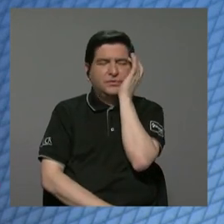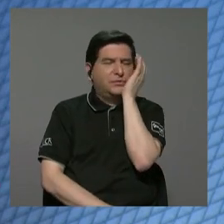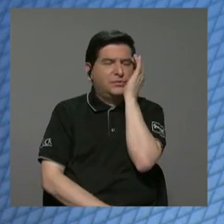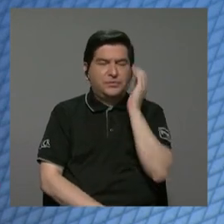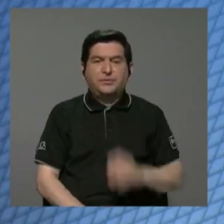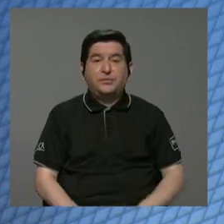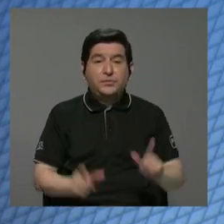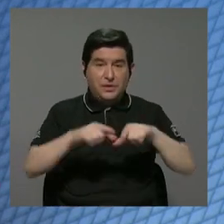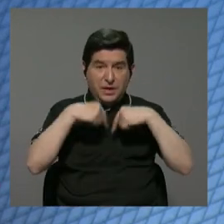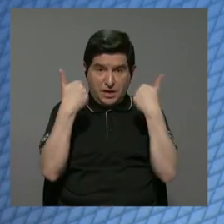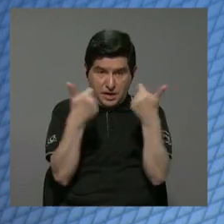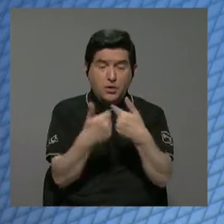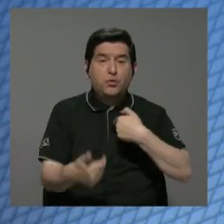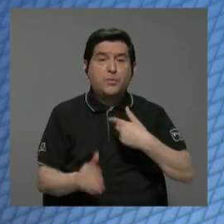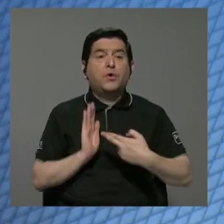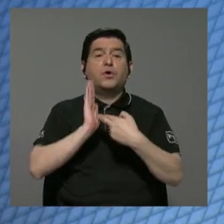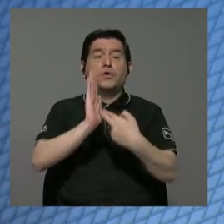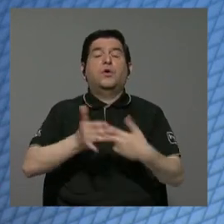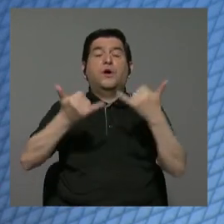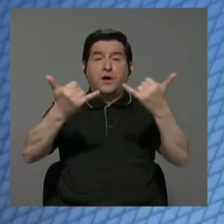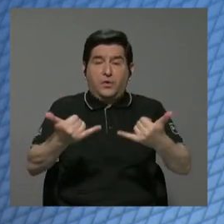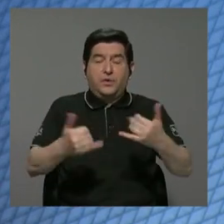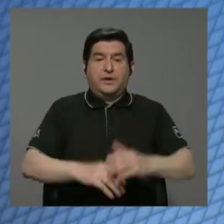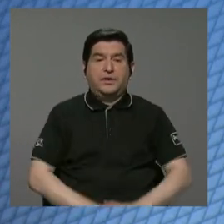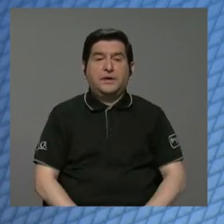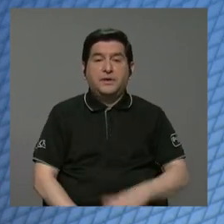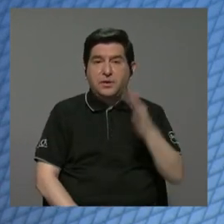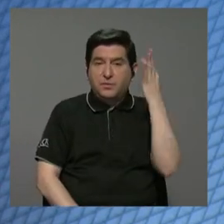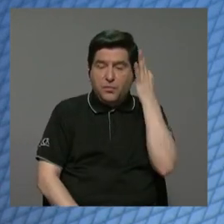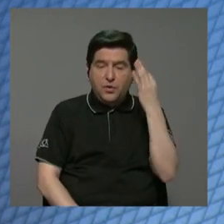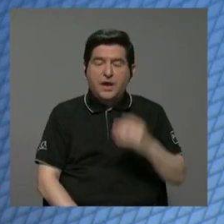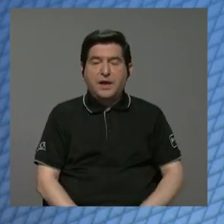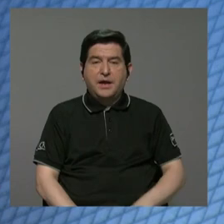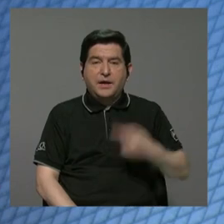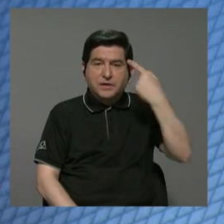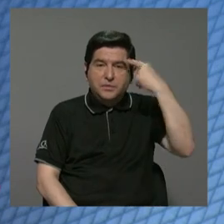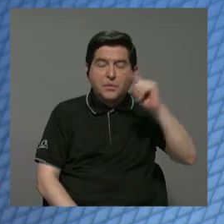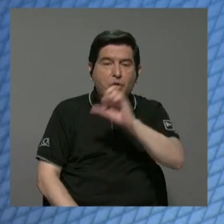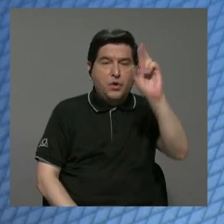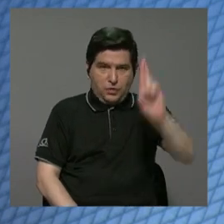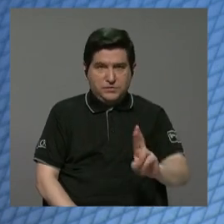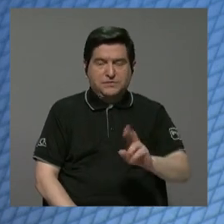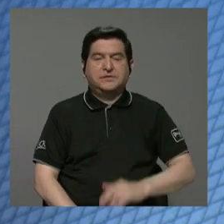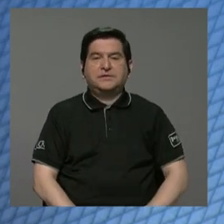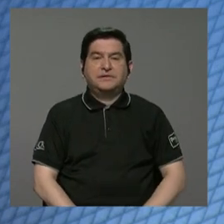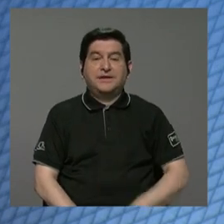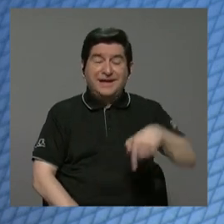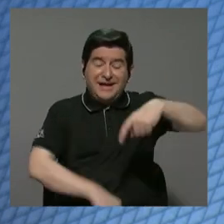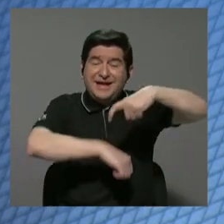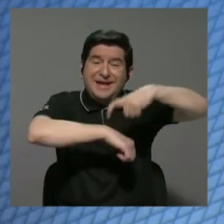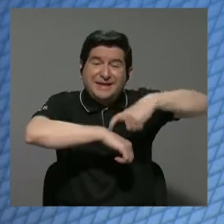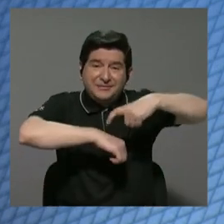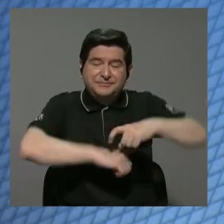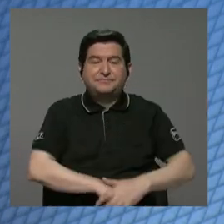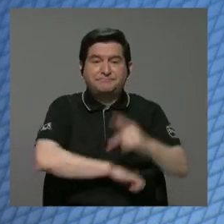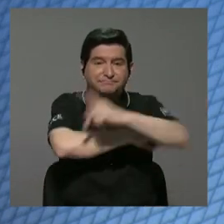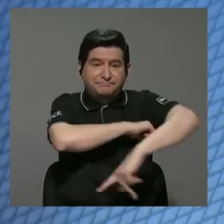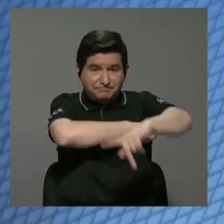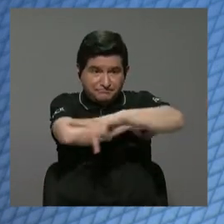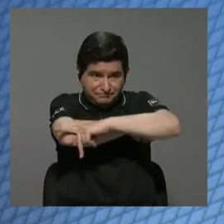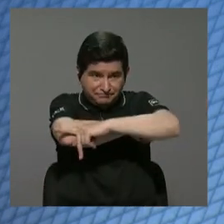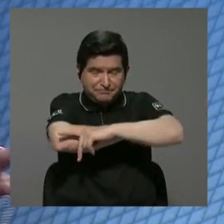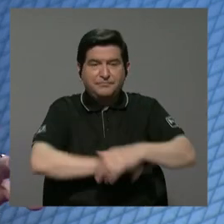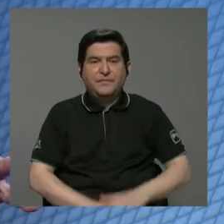en el colectivo en que yo represento en este momento, que es Mujeres por Costa Rica. Y es que en este momento el país está